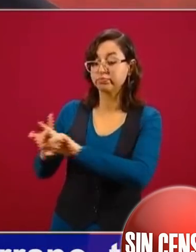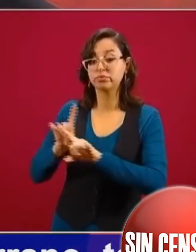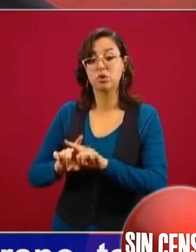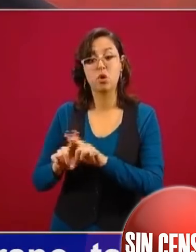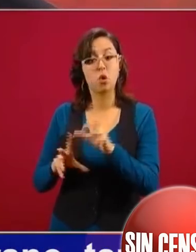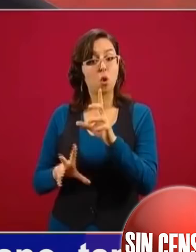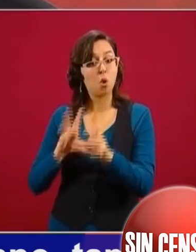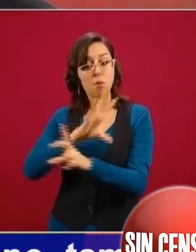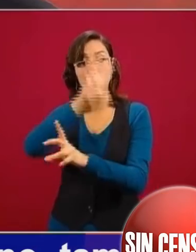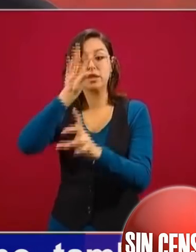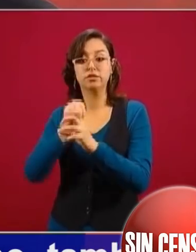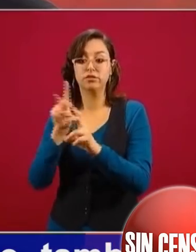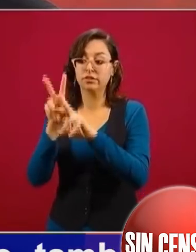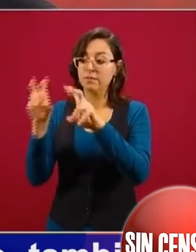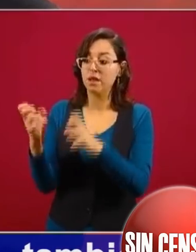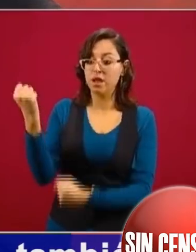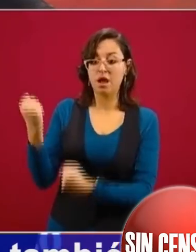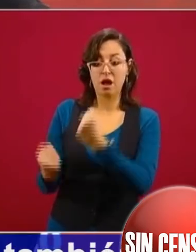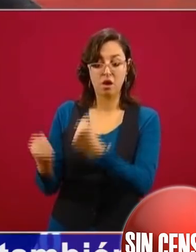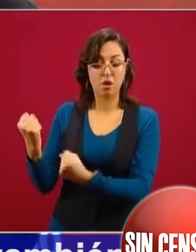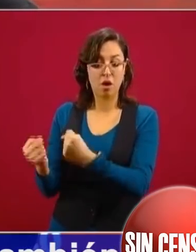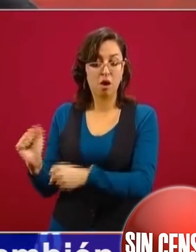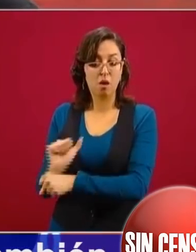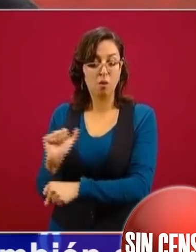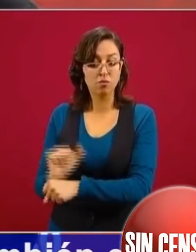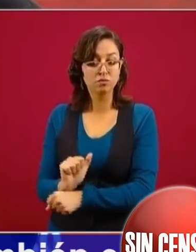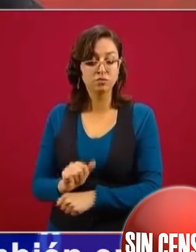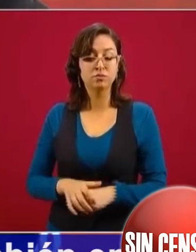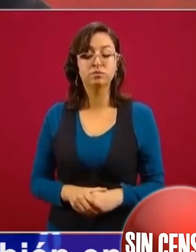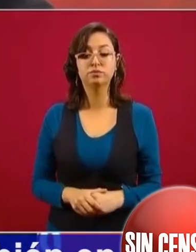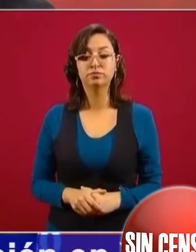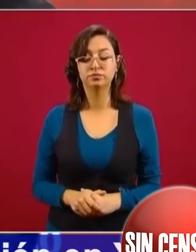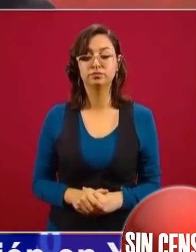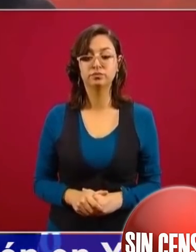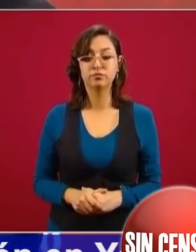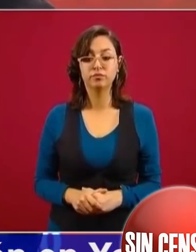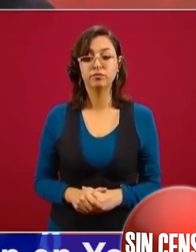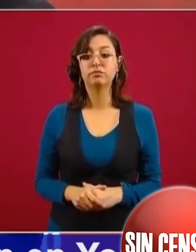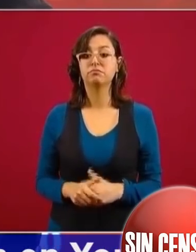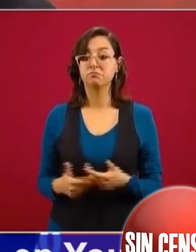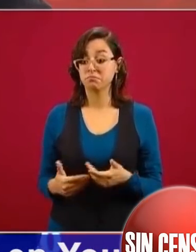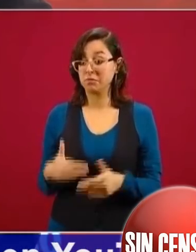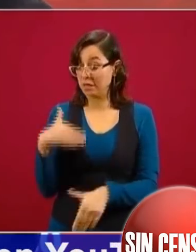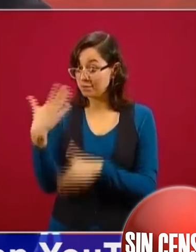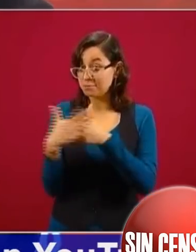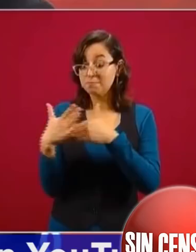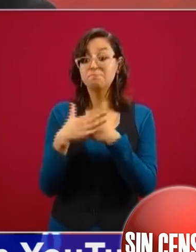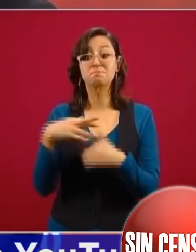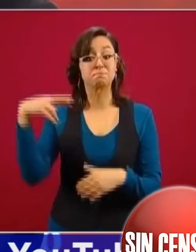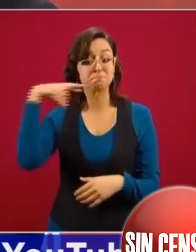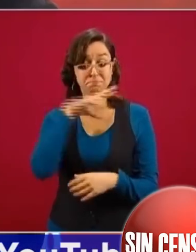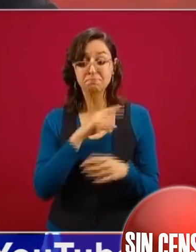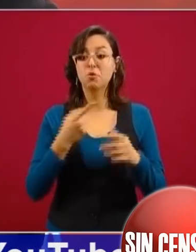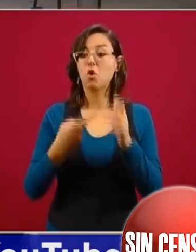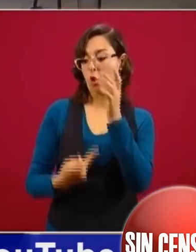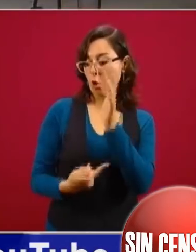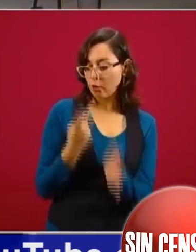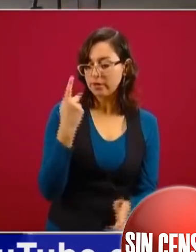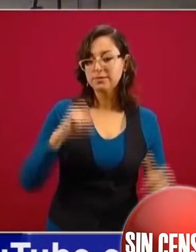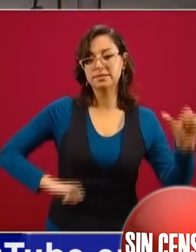industria automotriz. Y eso se va a reactivar pronto,